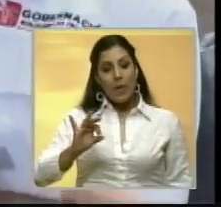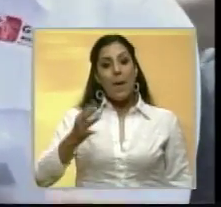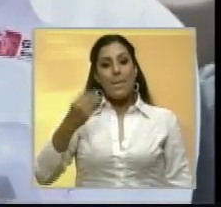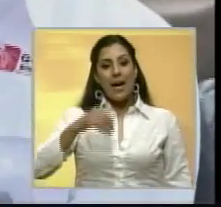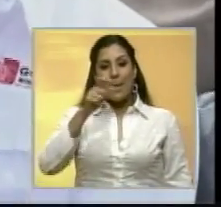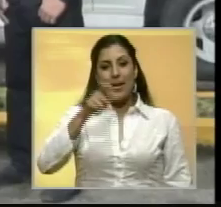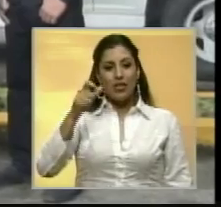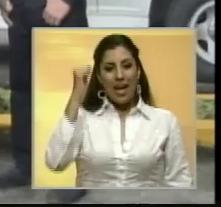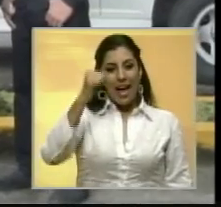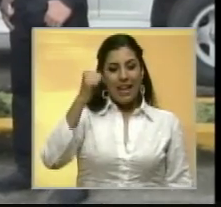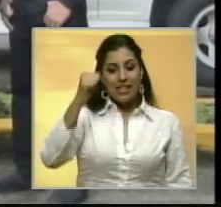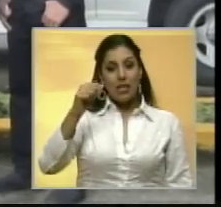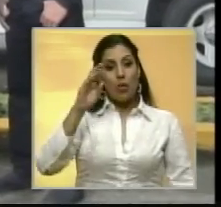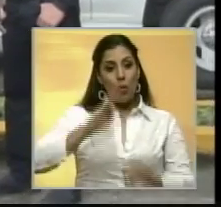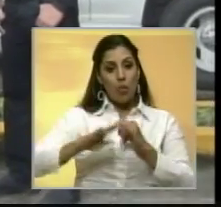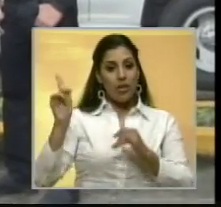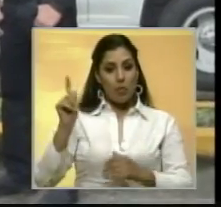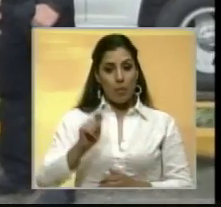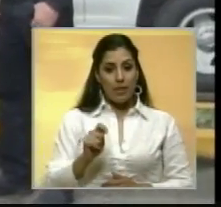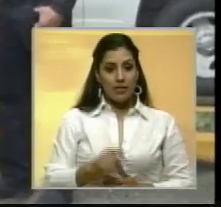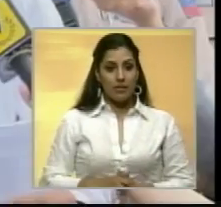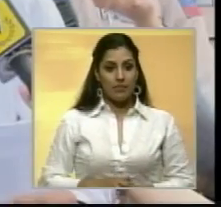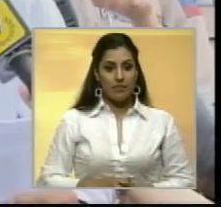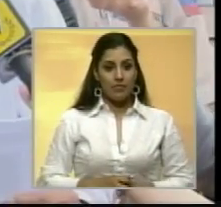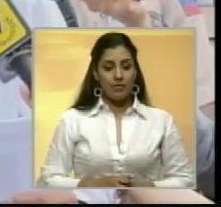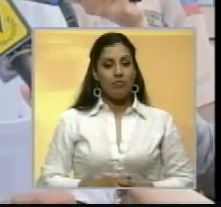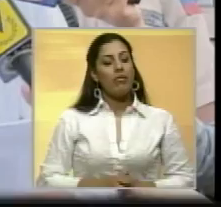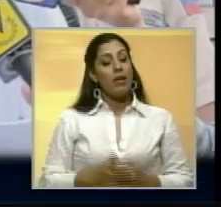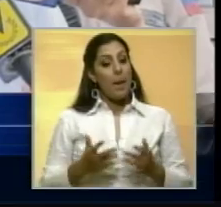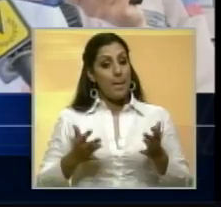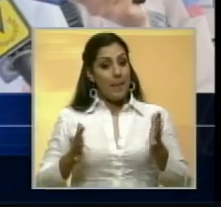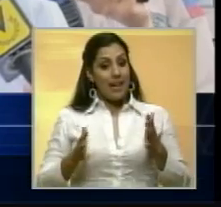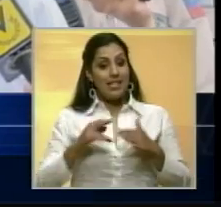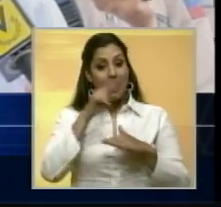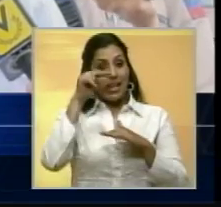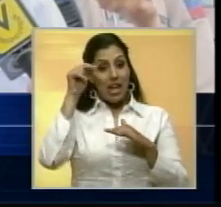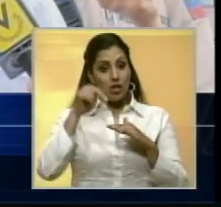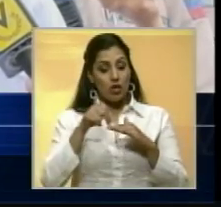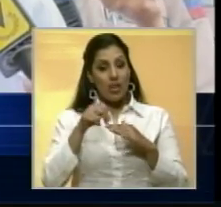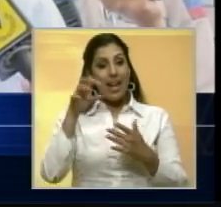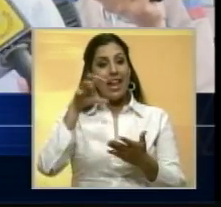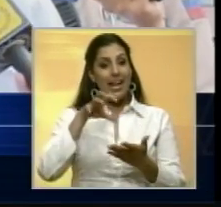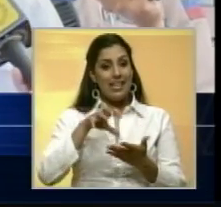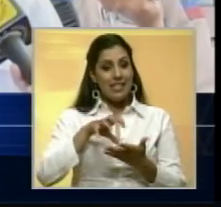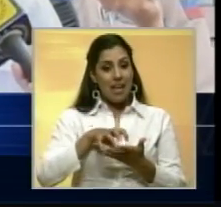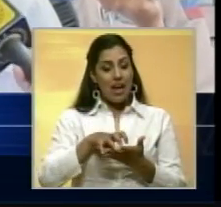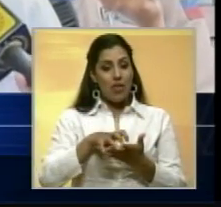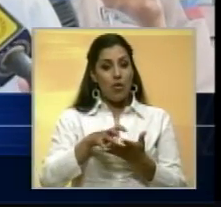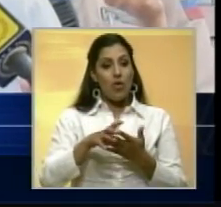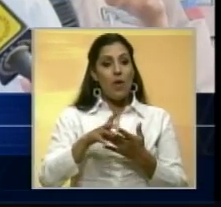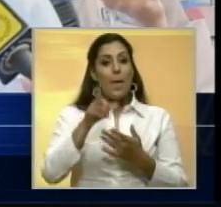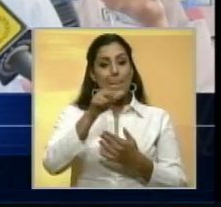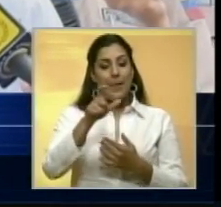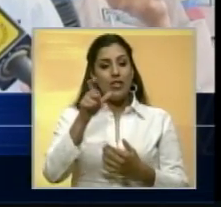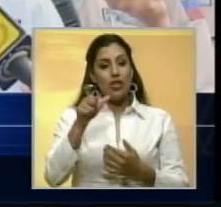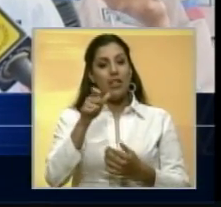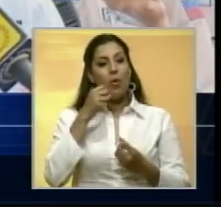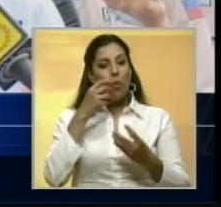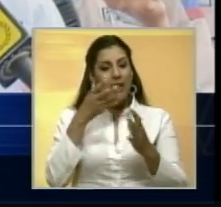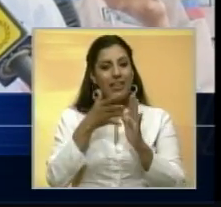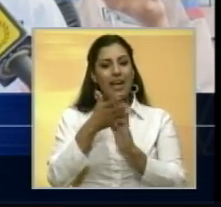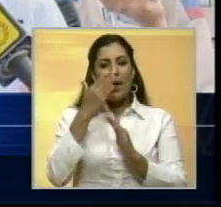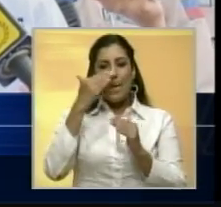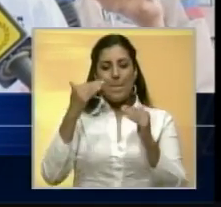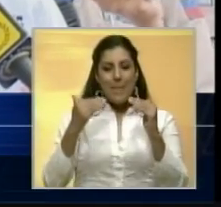índice de criminalidad en el último mes. Resulta a nivel nacional como uno de los estados donde los indicadores delictivos son los